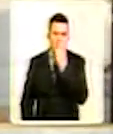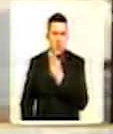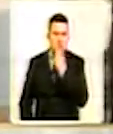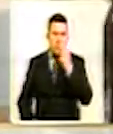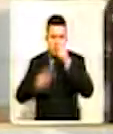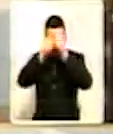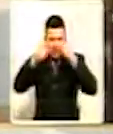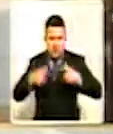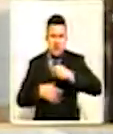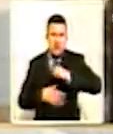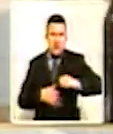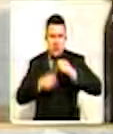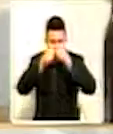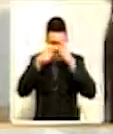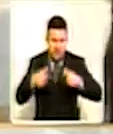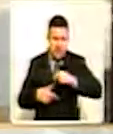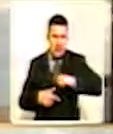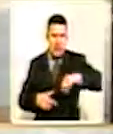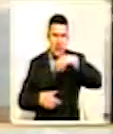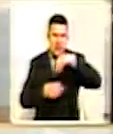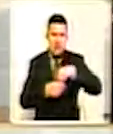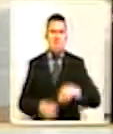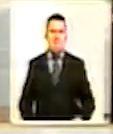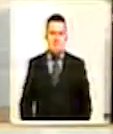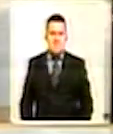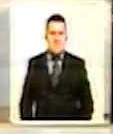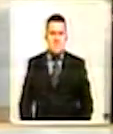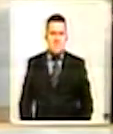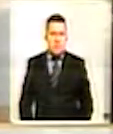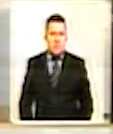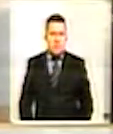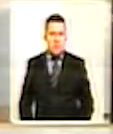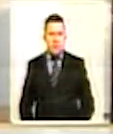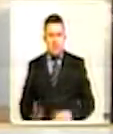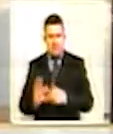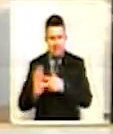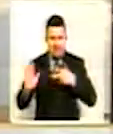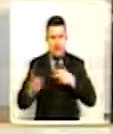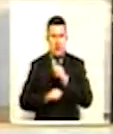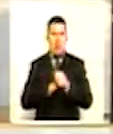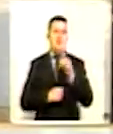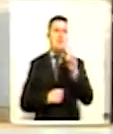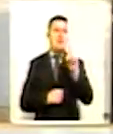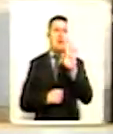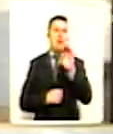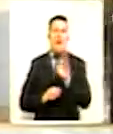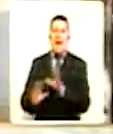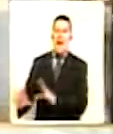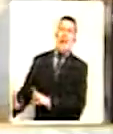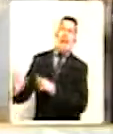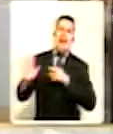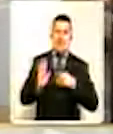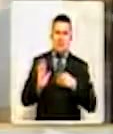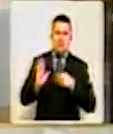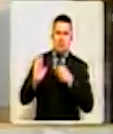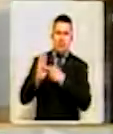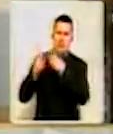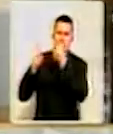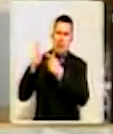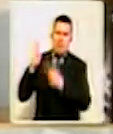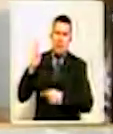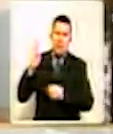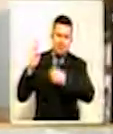con el Estado Social de Derecho y de sujetarnos a la Constitución del 91 y a la aplicación de todas